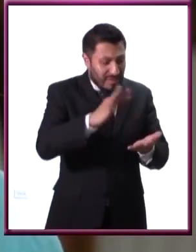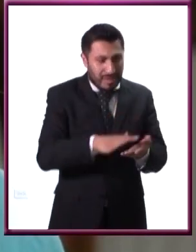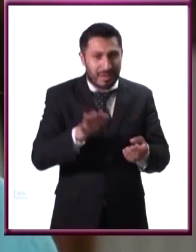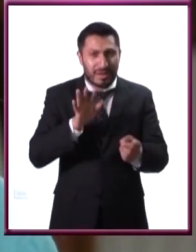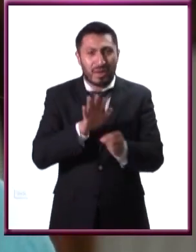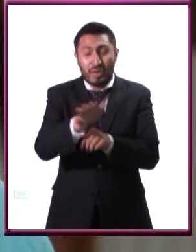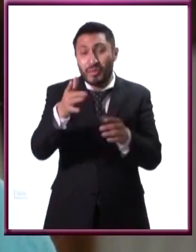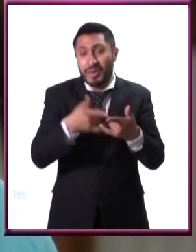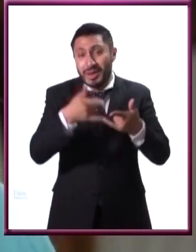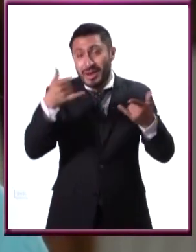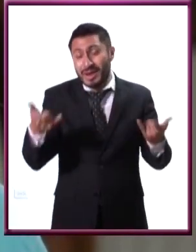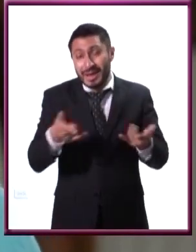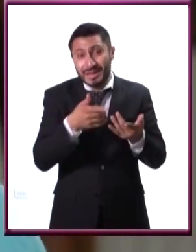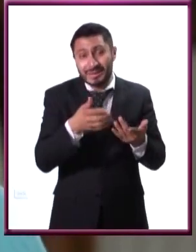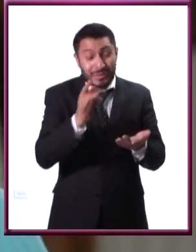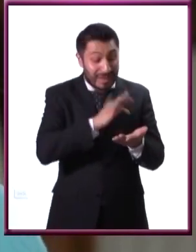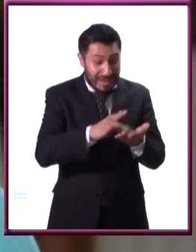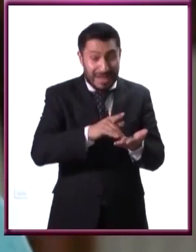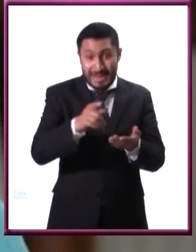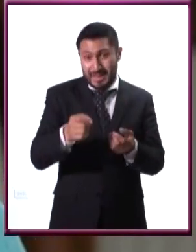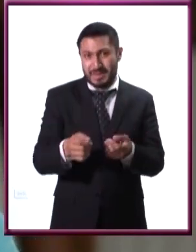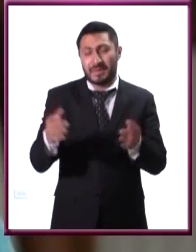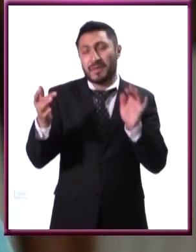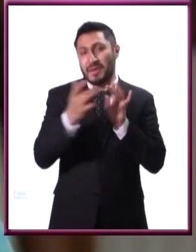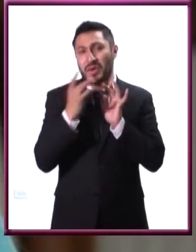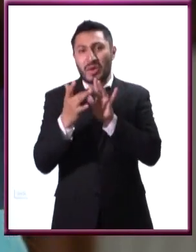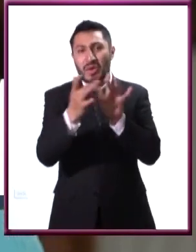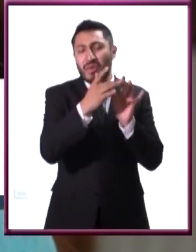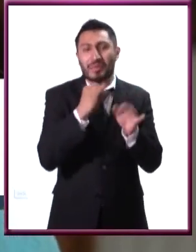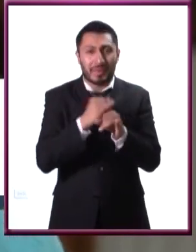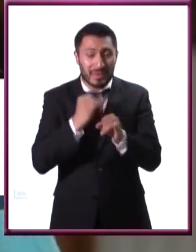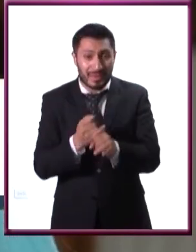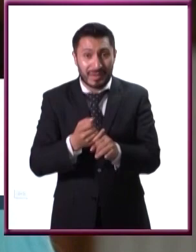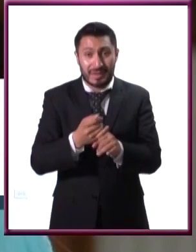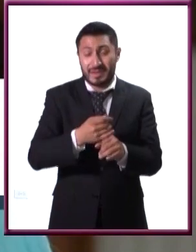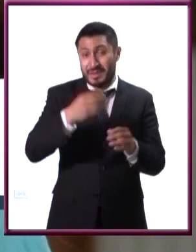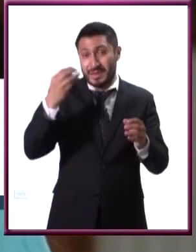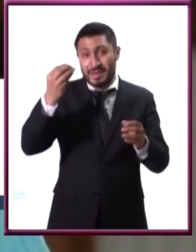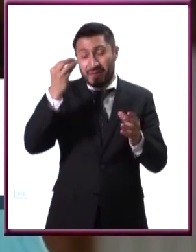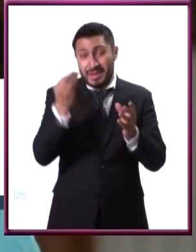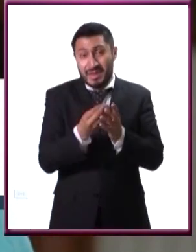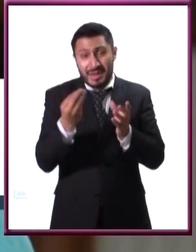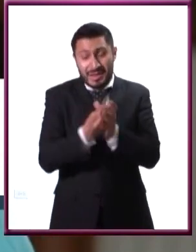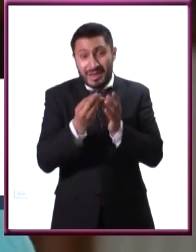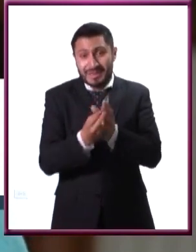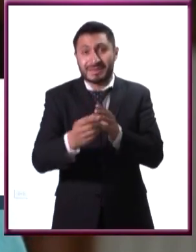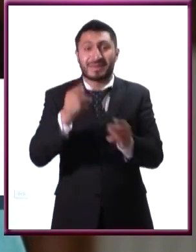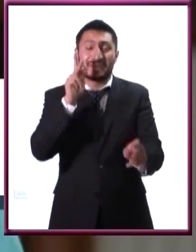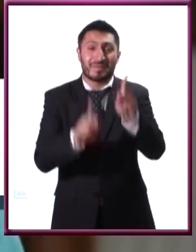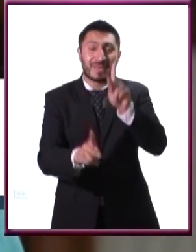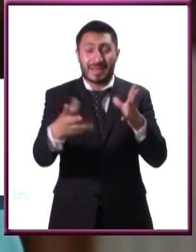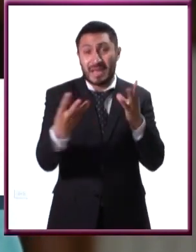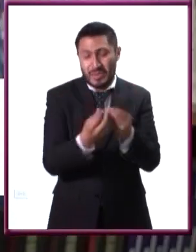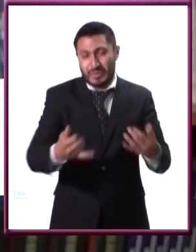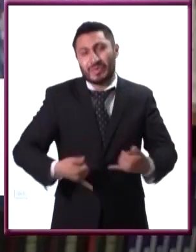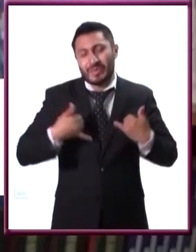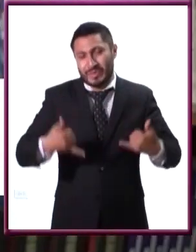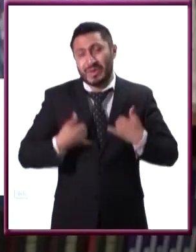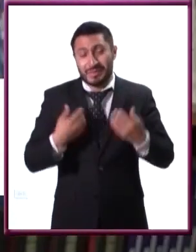leer próximamente? Cuéntanos en nuestras redes sociales. Hagamos de este programa un diálogo de jóvenes en